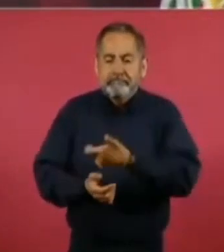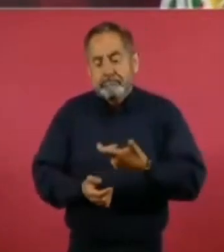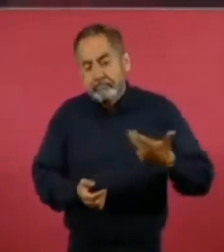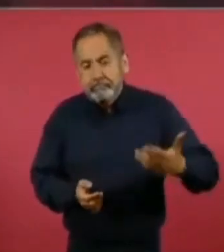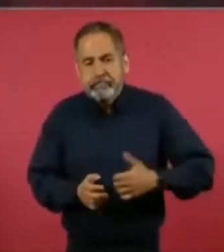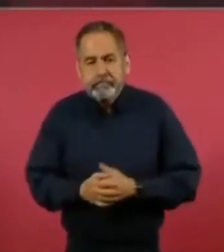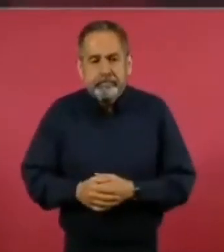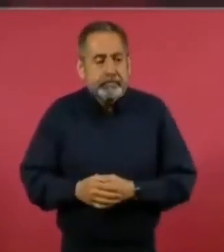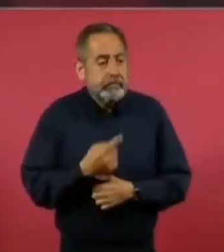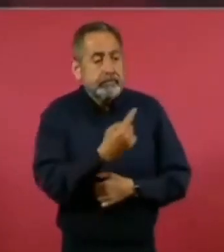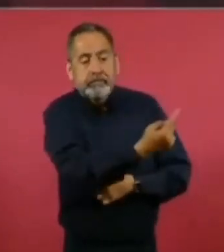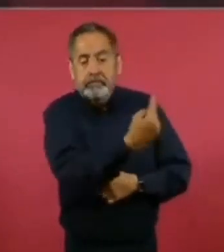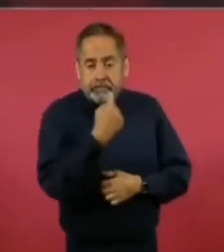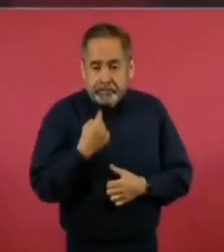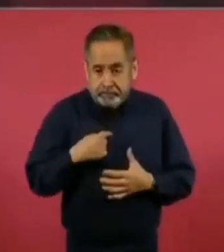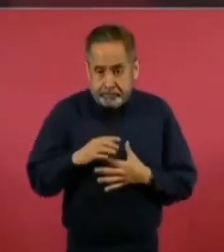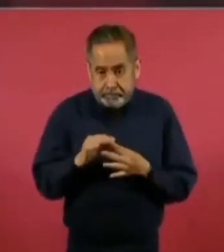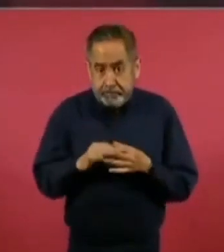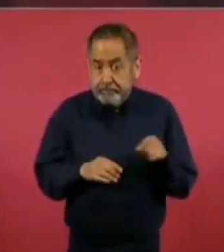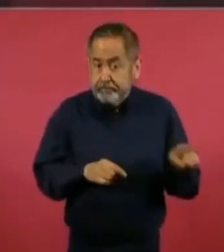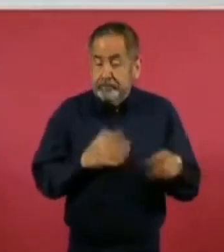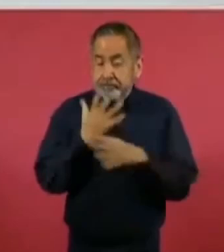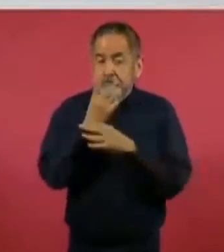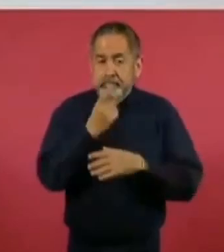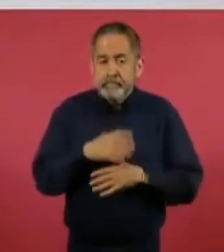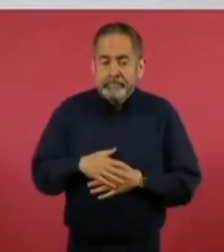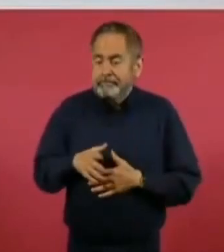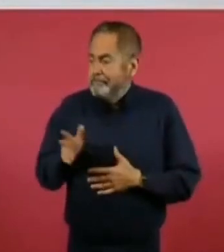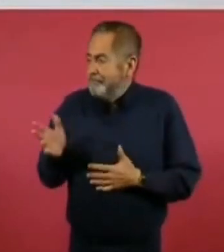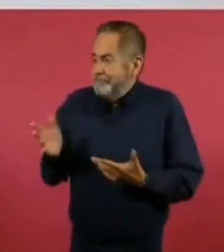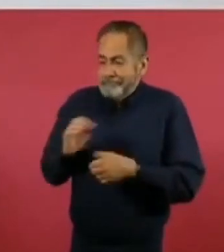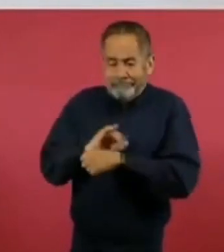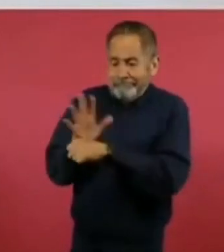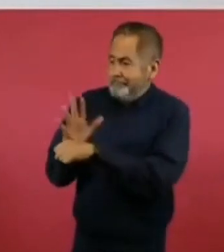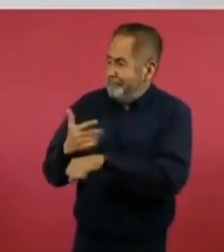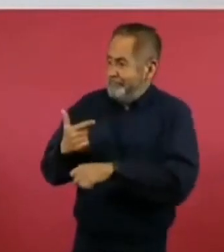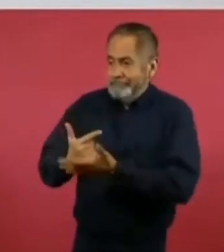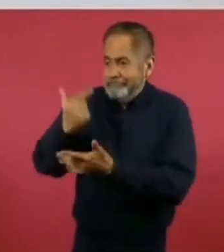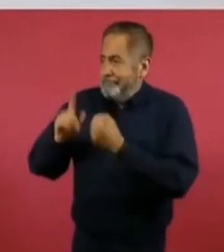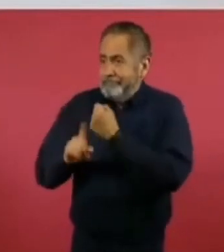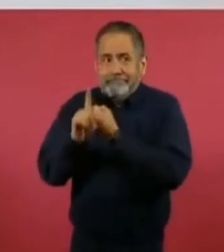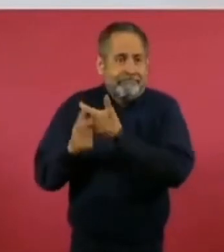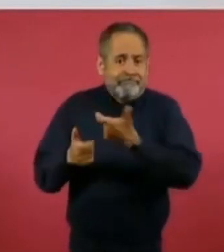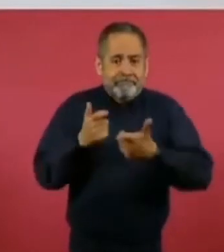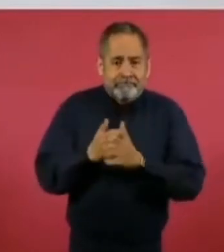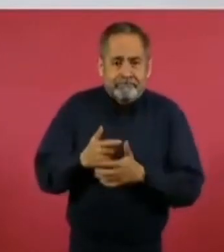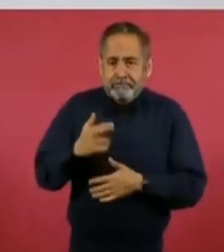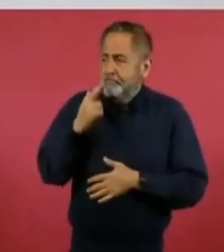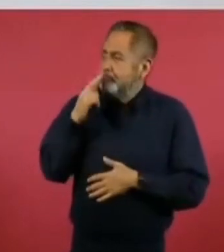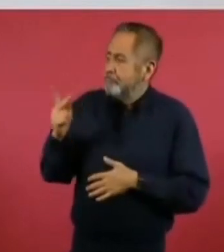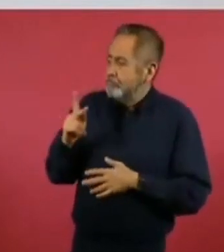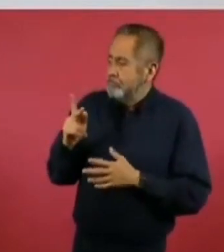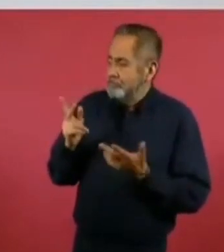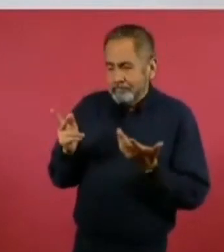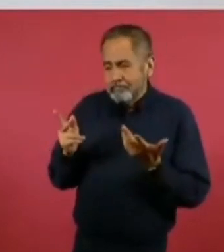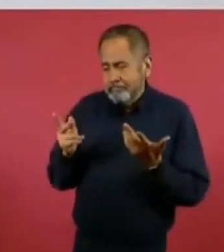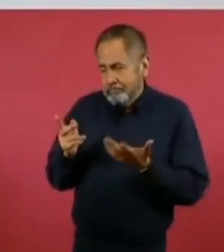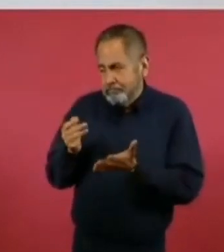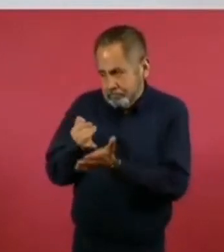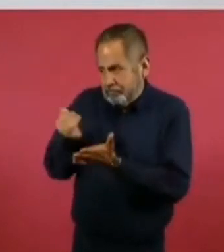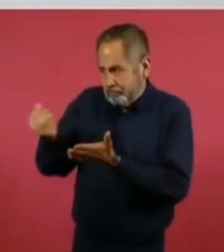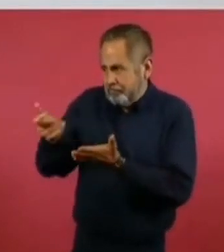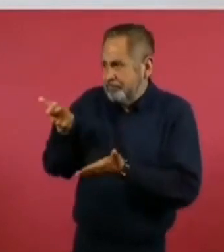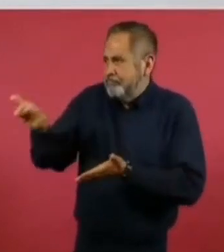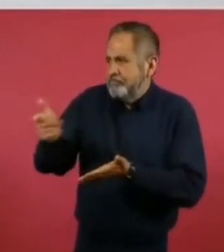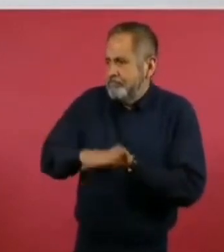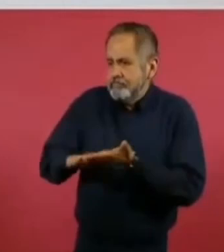Y me contesta, ¿sí?, es que es mejor la tregua porque de todas maneras no